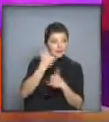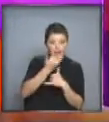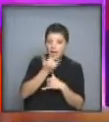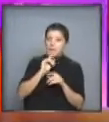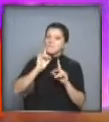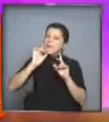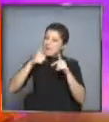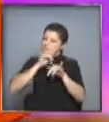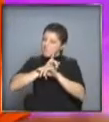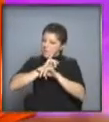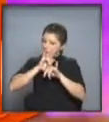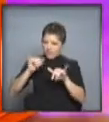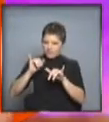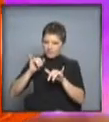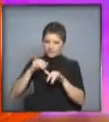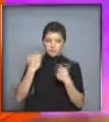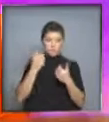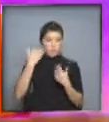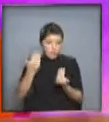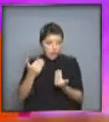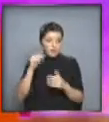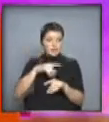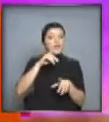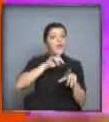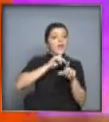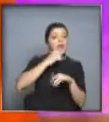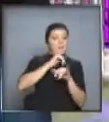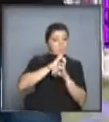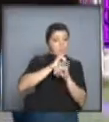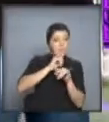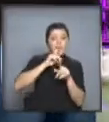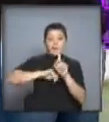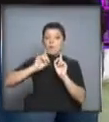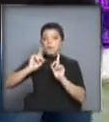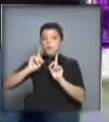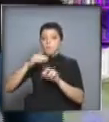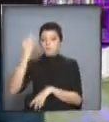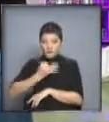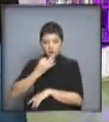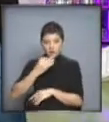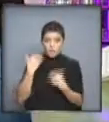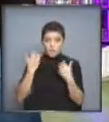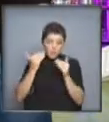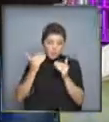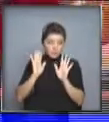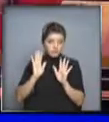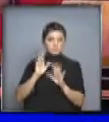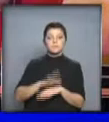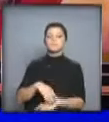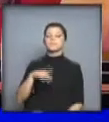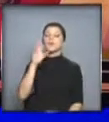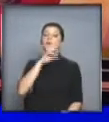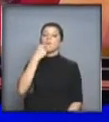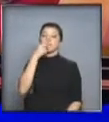se propagandice al mismo tiempo que existe una realidad? ¿Qué piensan ustedes? Lo que yo creo es que durante todo este tiempo, particularmente